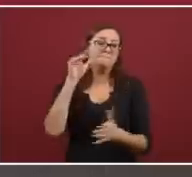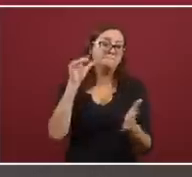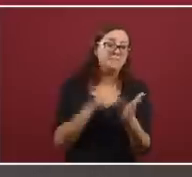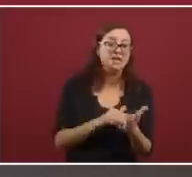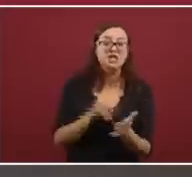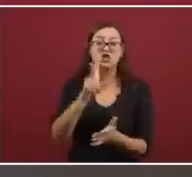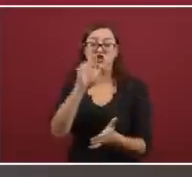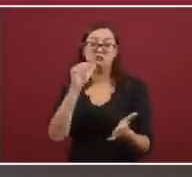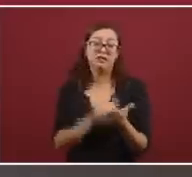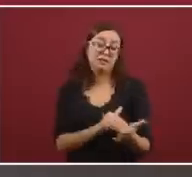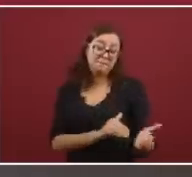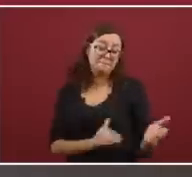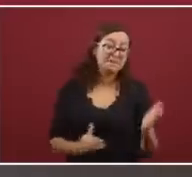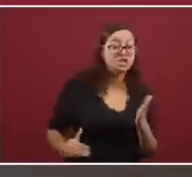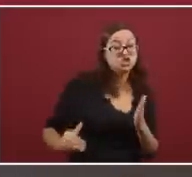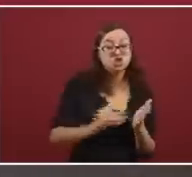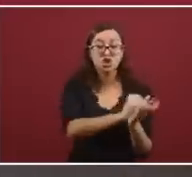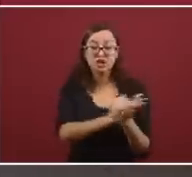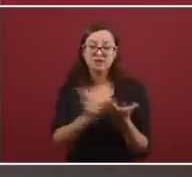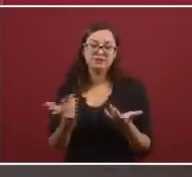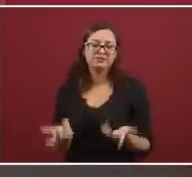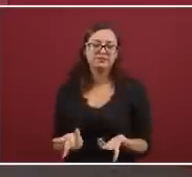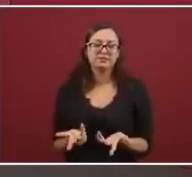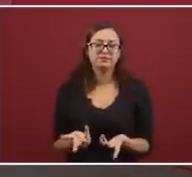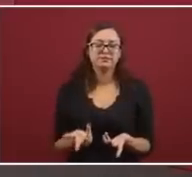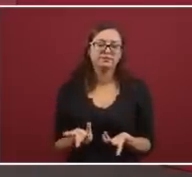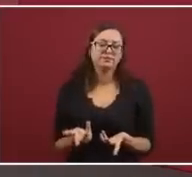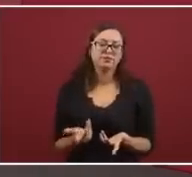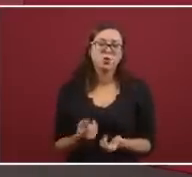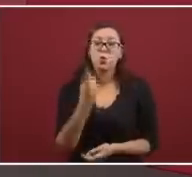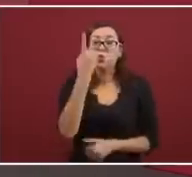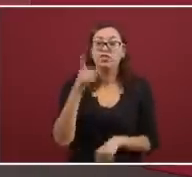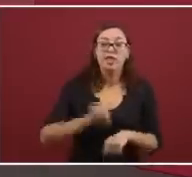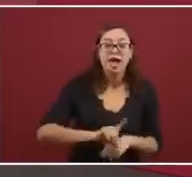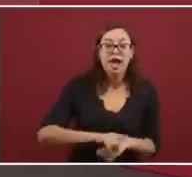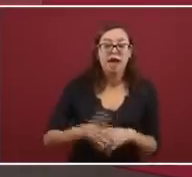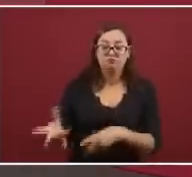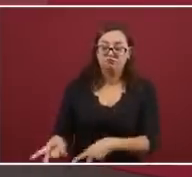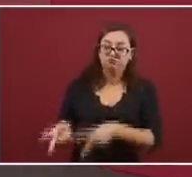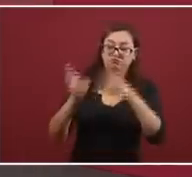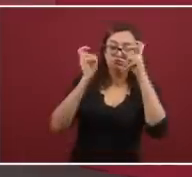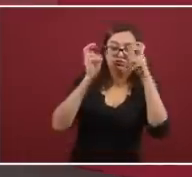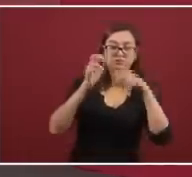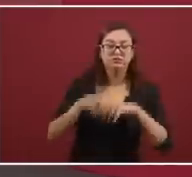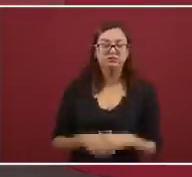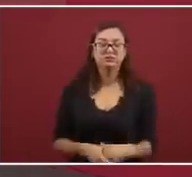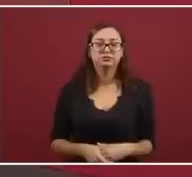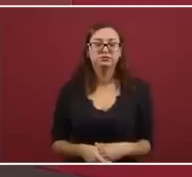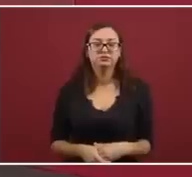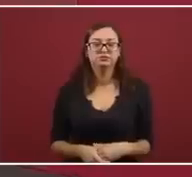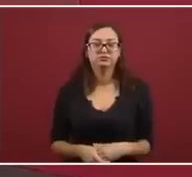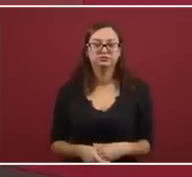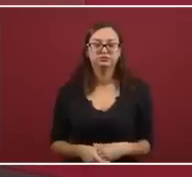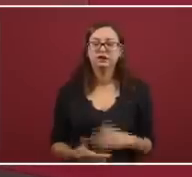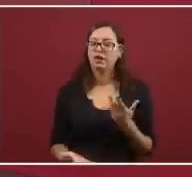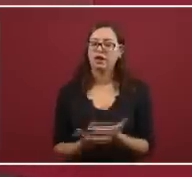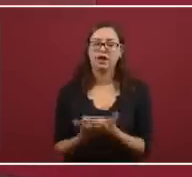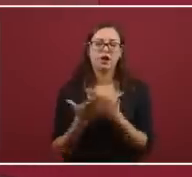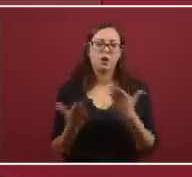1.000, 2.000 millones de pesos en una operación? Eso ya no